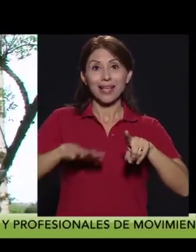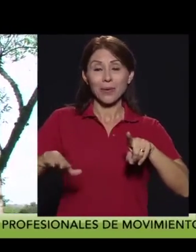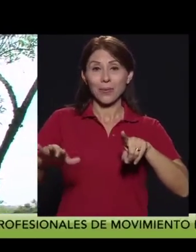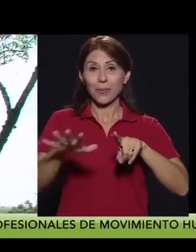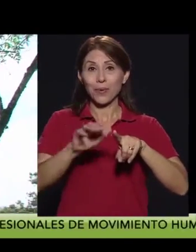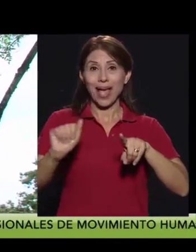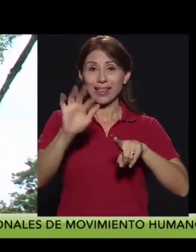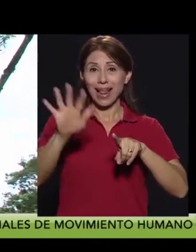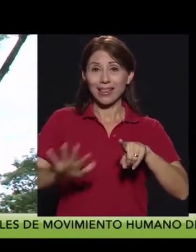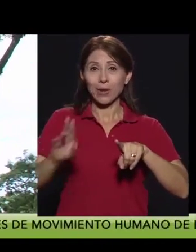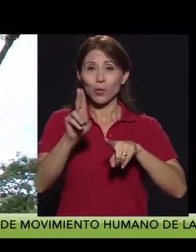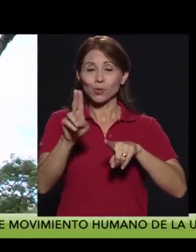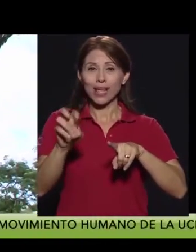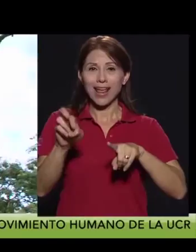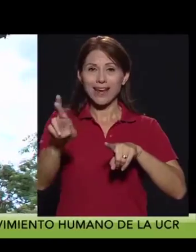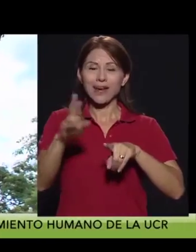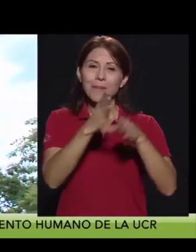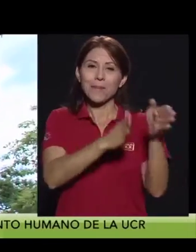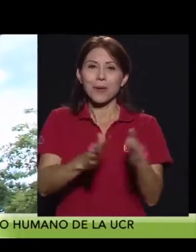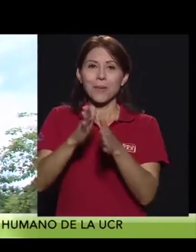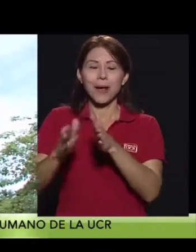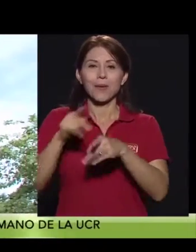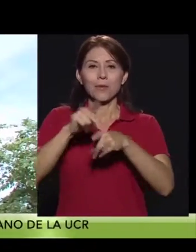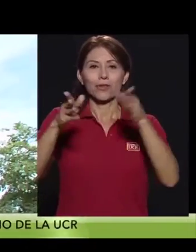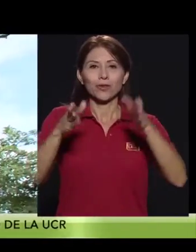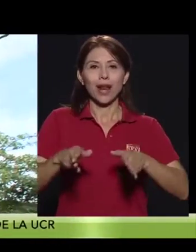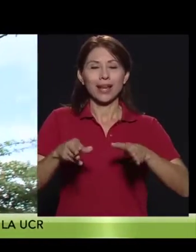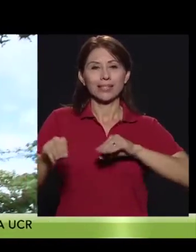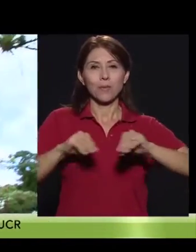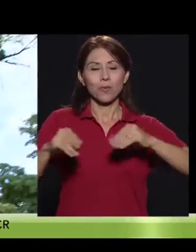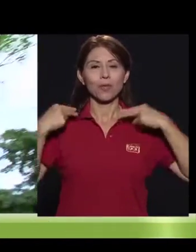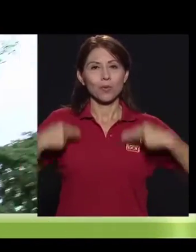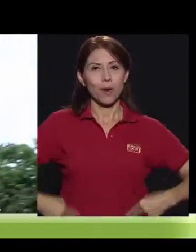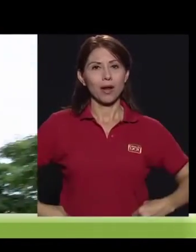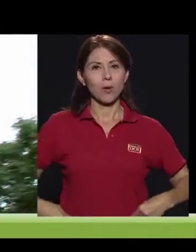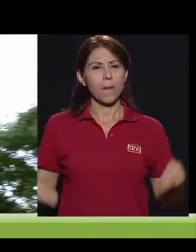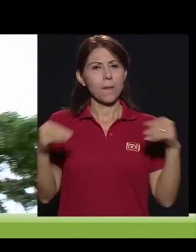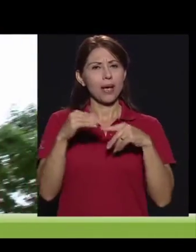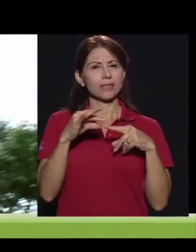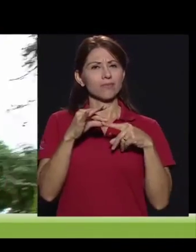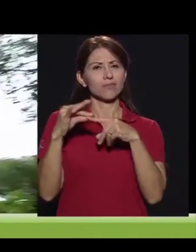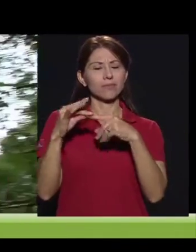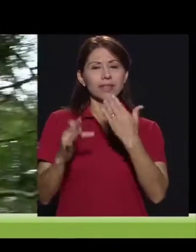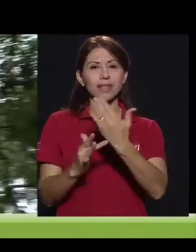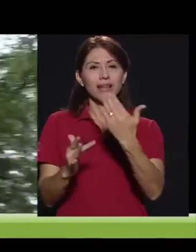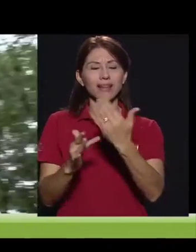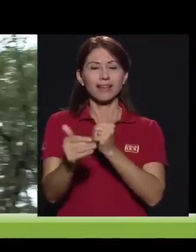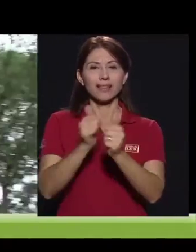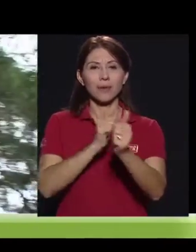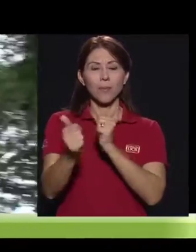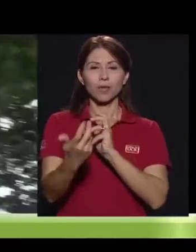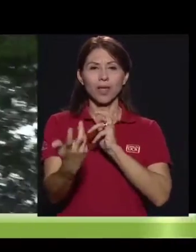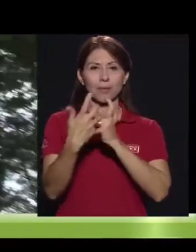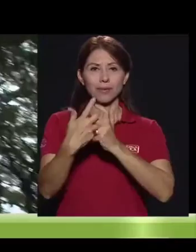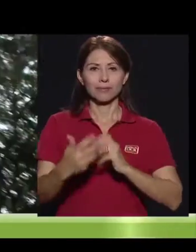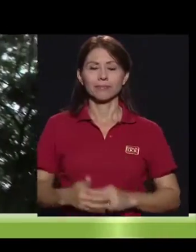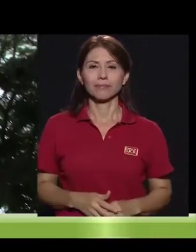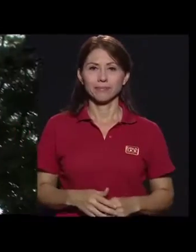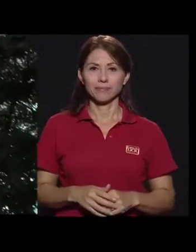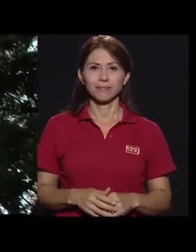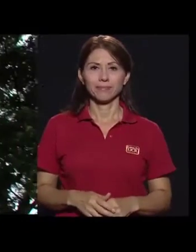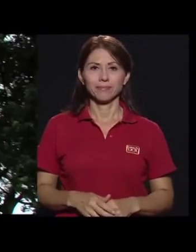Atlántico de la UCR, prepara profesionales del movimiento humano con mayor especialización en técnicas del deporte adaptado.